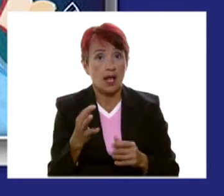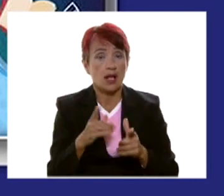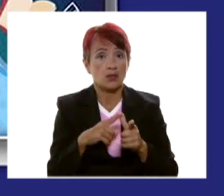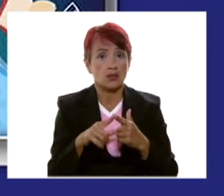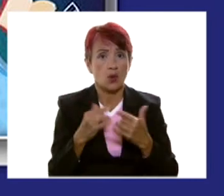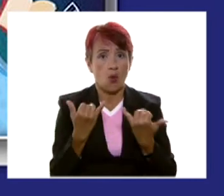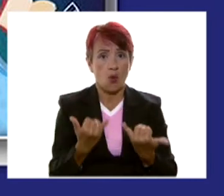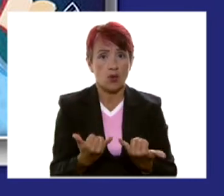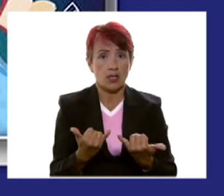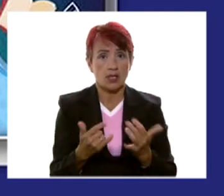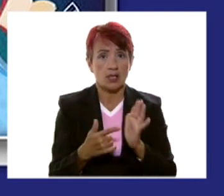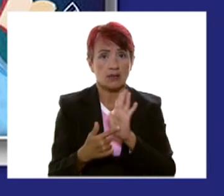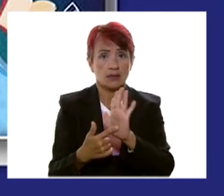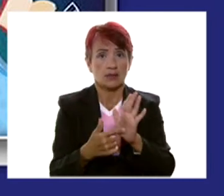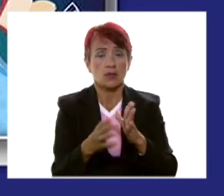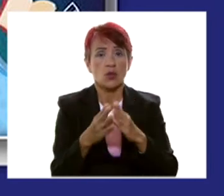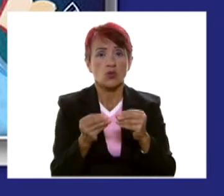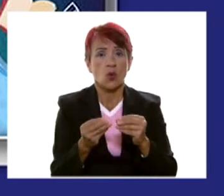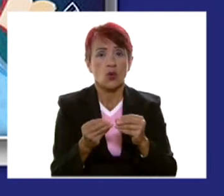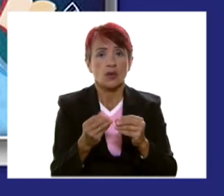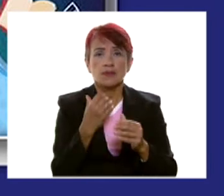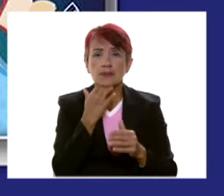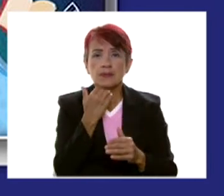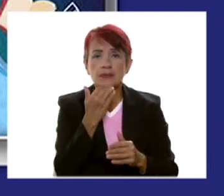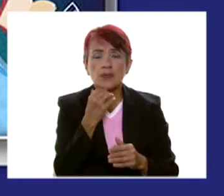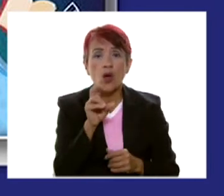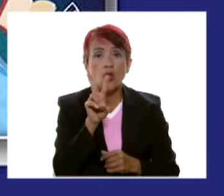actualidad conforman aproximadamente un